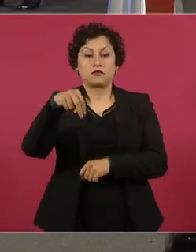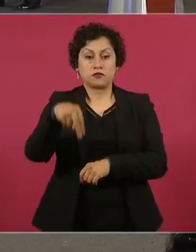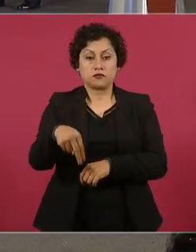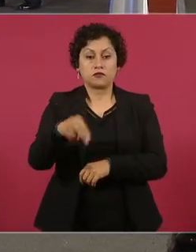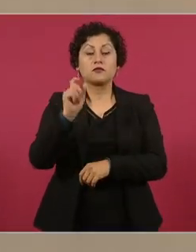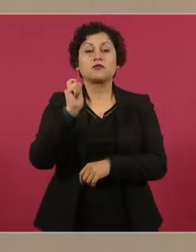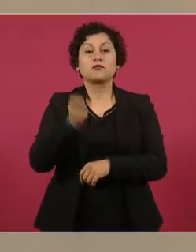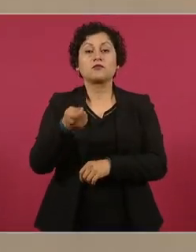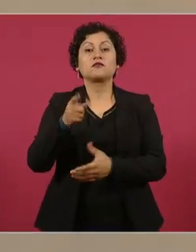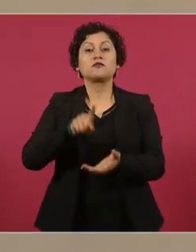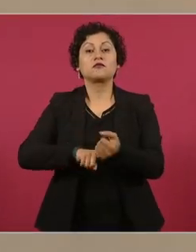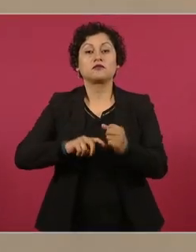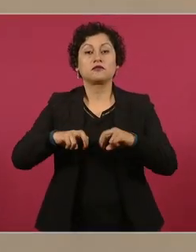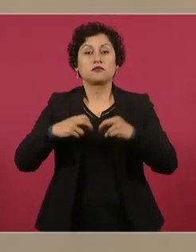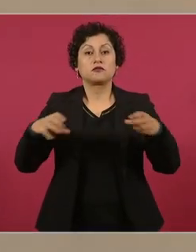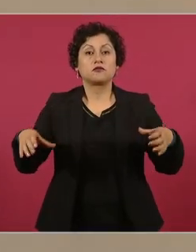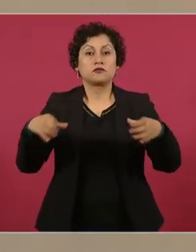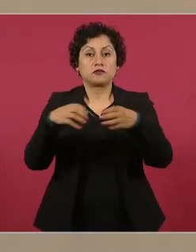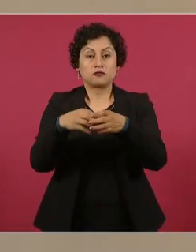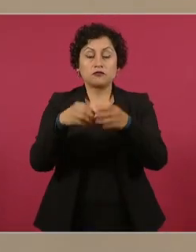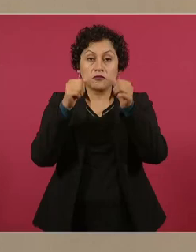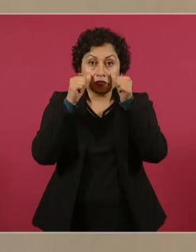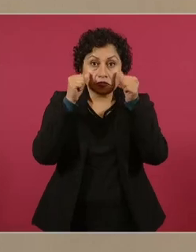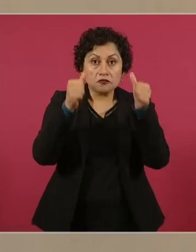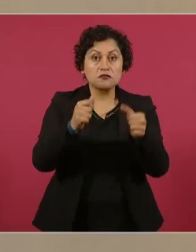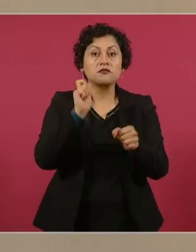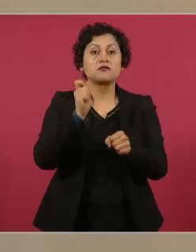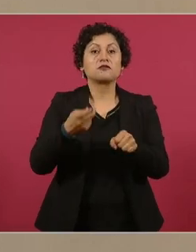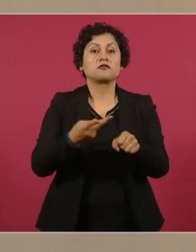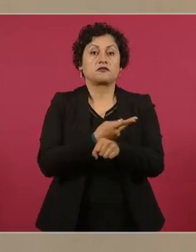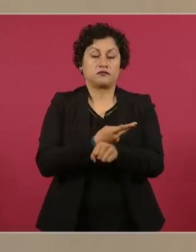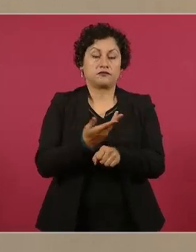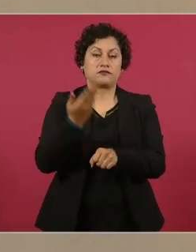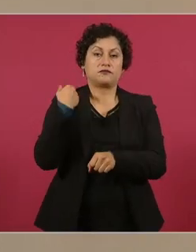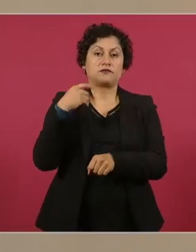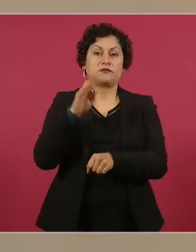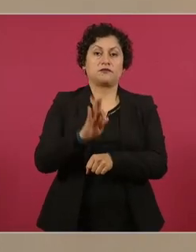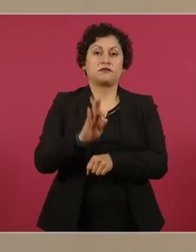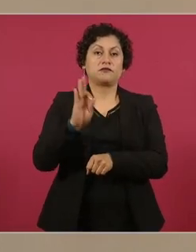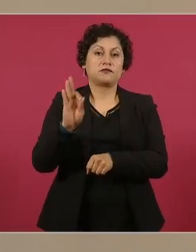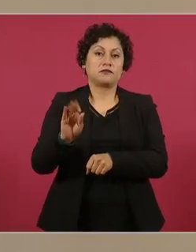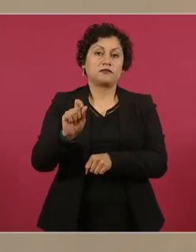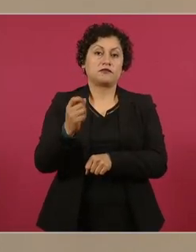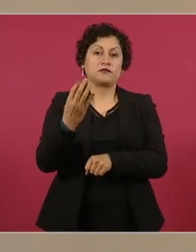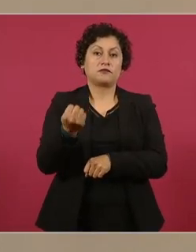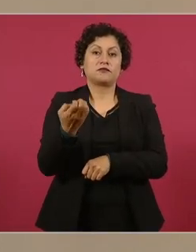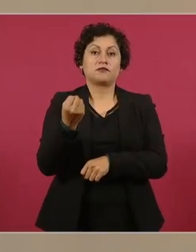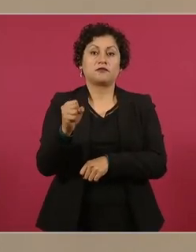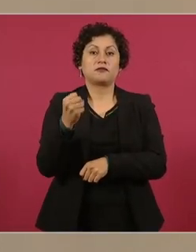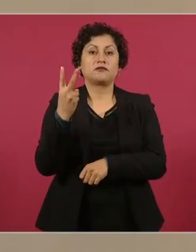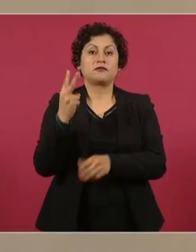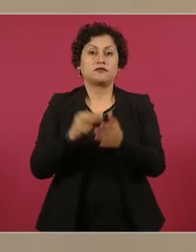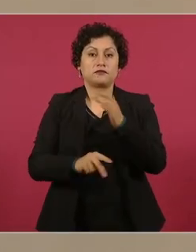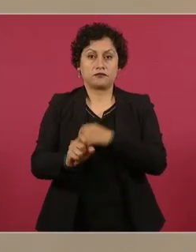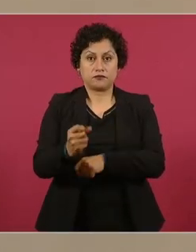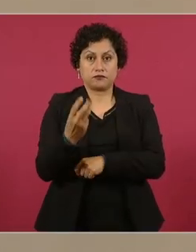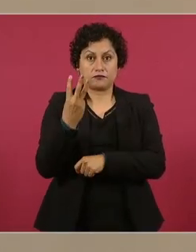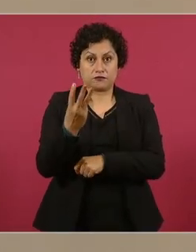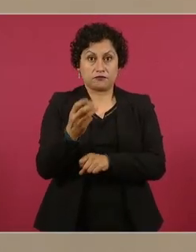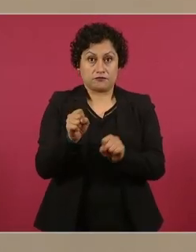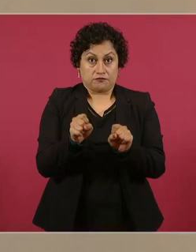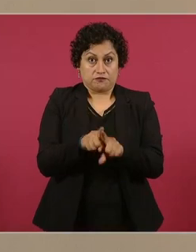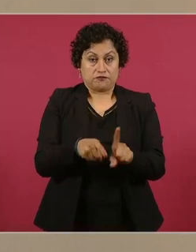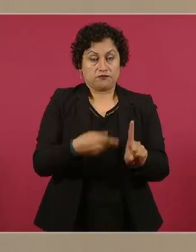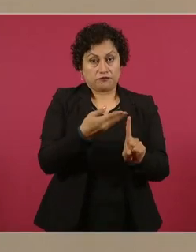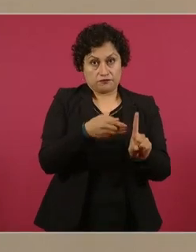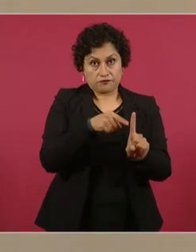audiencia de revisión de medidas cautelares de fecha 29 de septiembre del año pasado, la cual fue solicitada por el propio Roberto